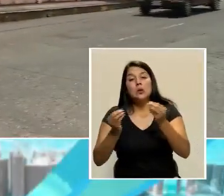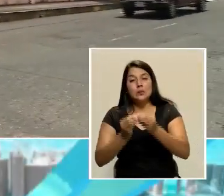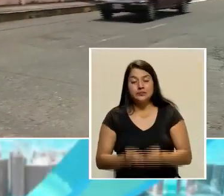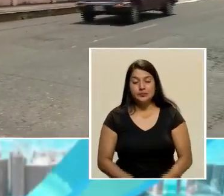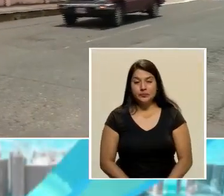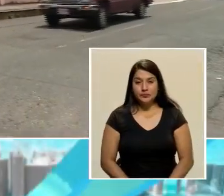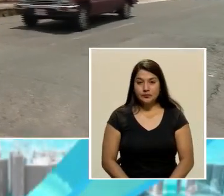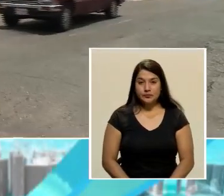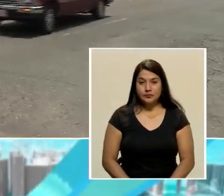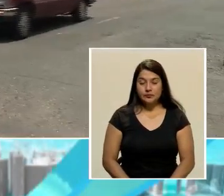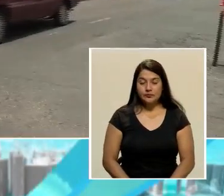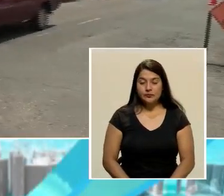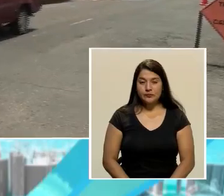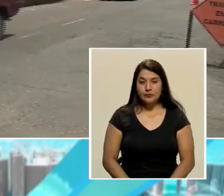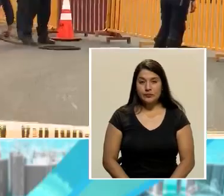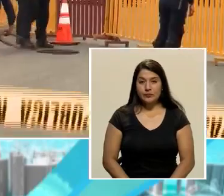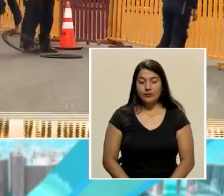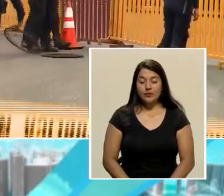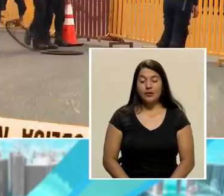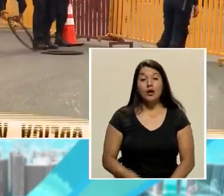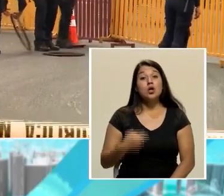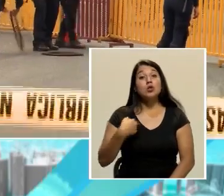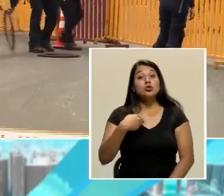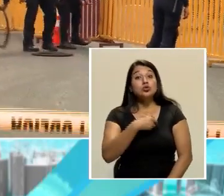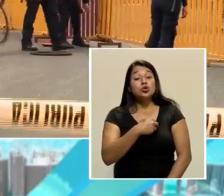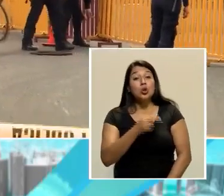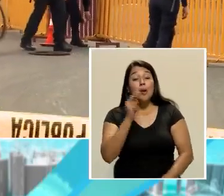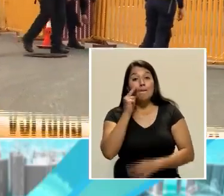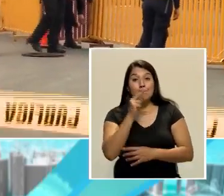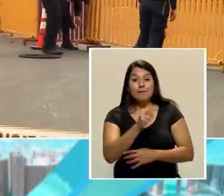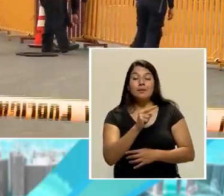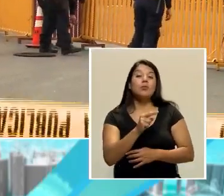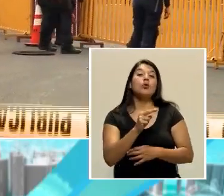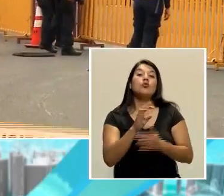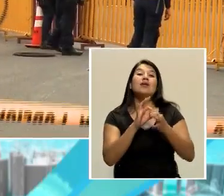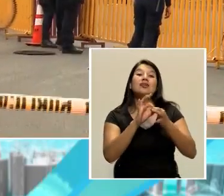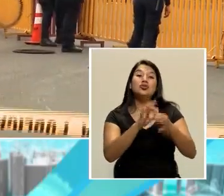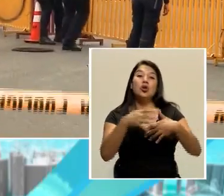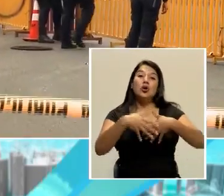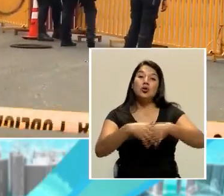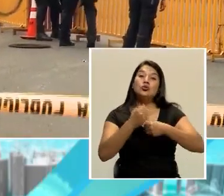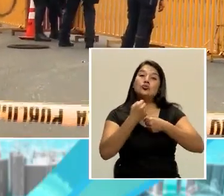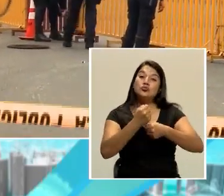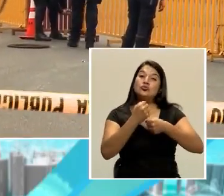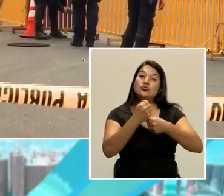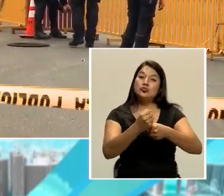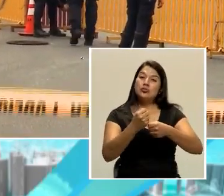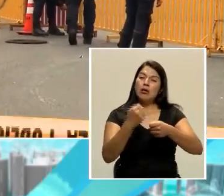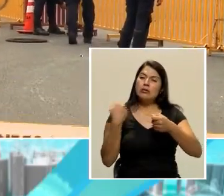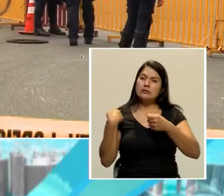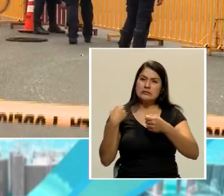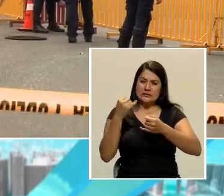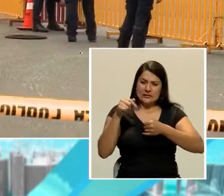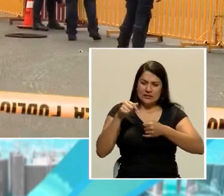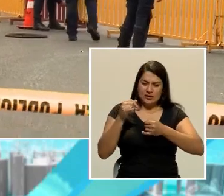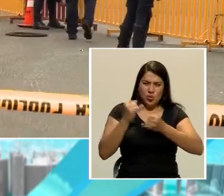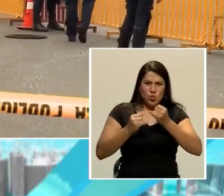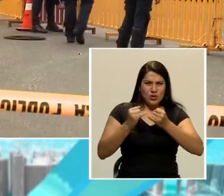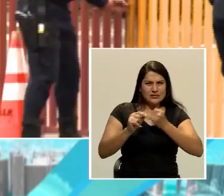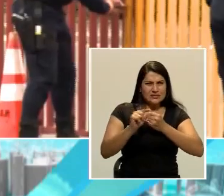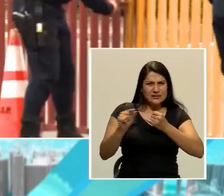certificación. Esa certificación le garantiza al usuario del comercio que están cumpliendo con las medidas del Ministerio de Salud, pero un poco